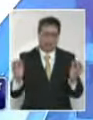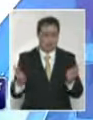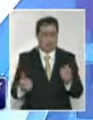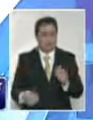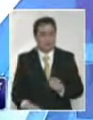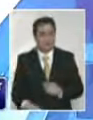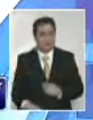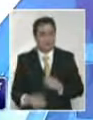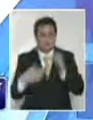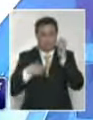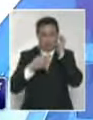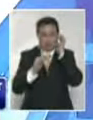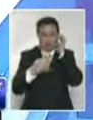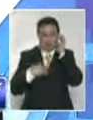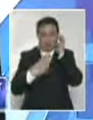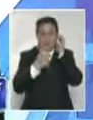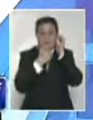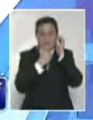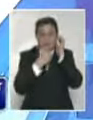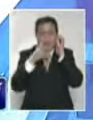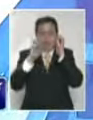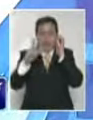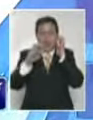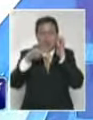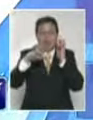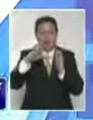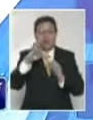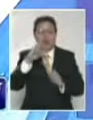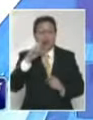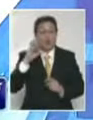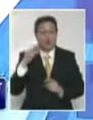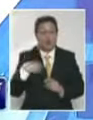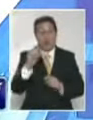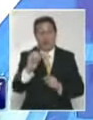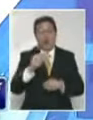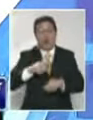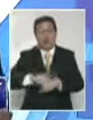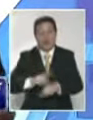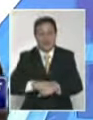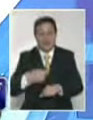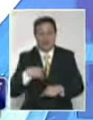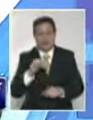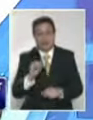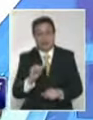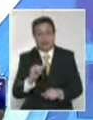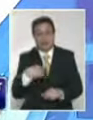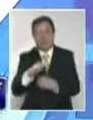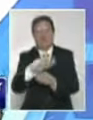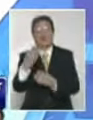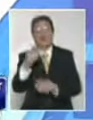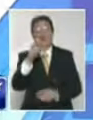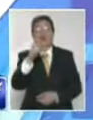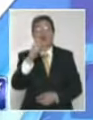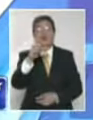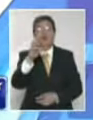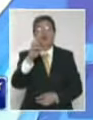como reportera del Mercurio, en este periodo brevísimo que estuve como reportera gráfica, después pasé a crónica, el último